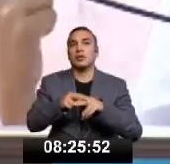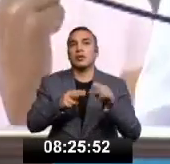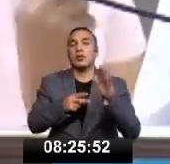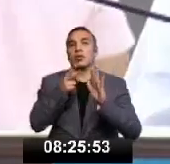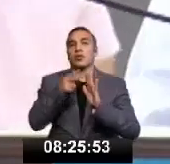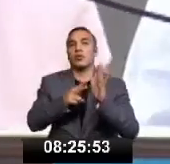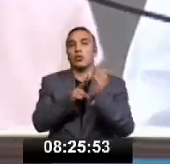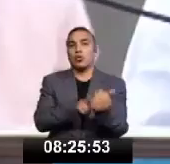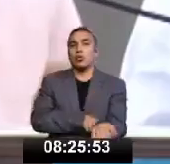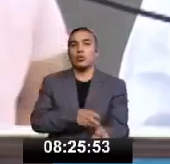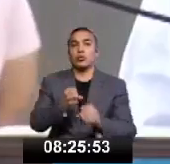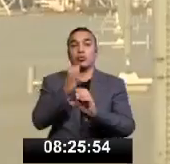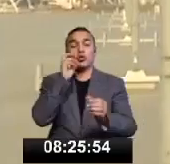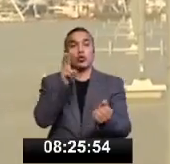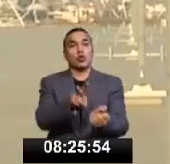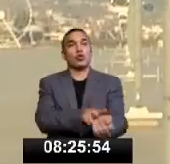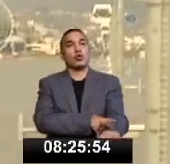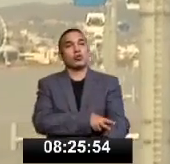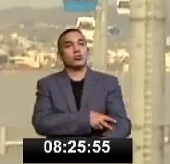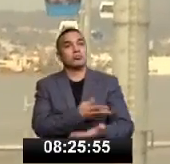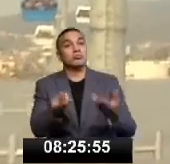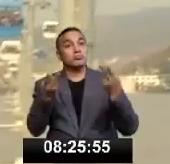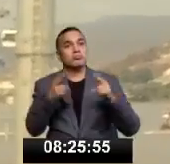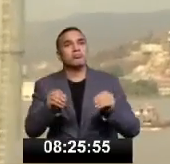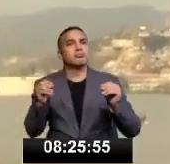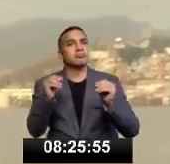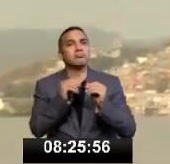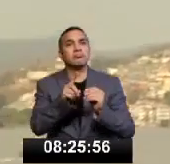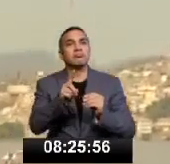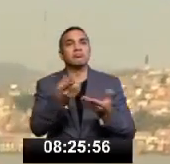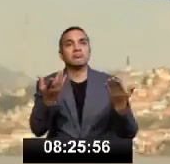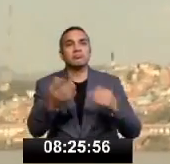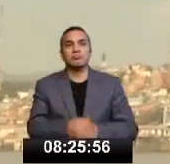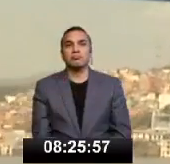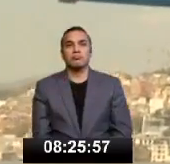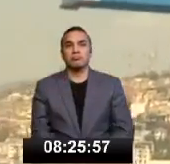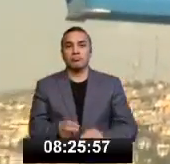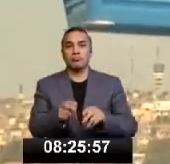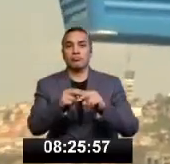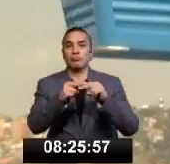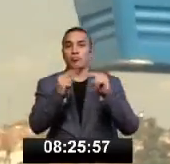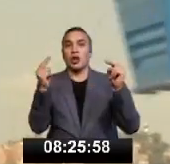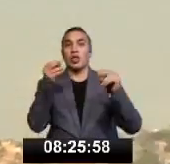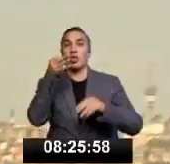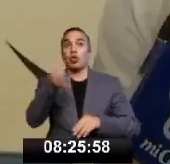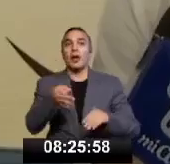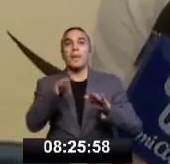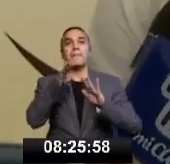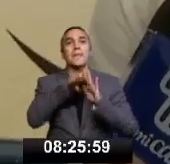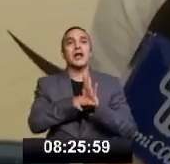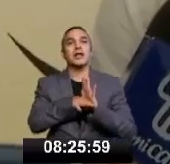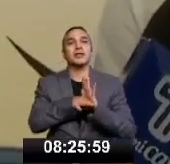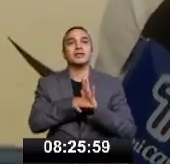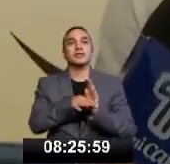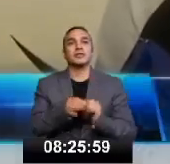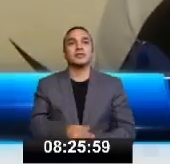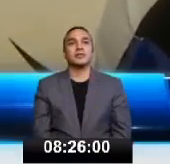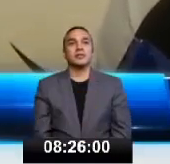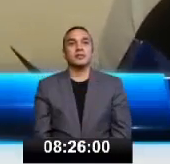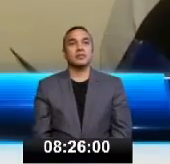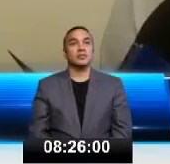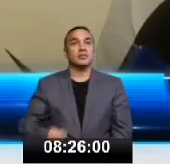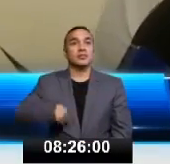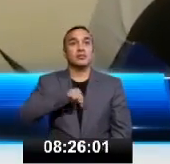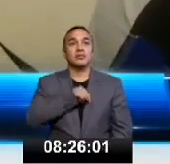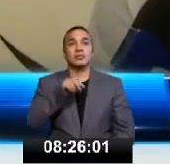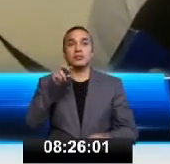eléctricos, vamos en buses eléctricos. También aliviará el flujo por el puente de la Unidad Nacional. En dentro de la movilidad, lo que nos une al